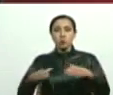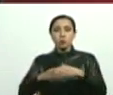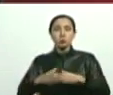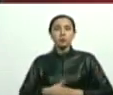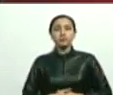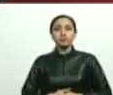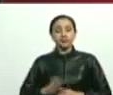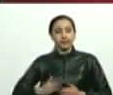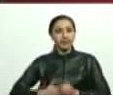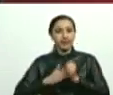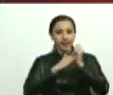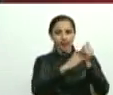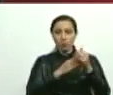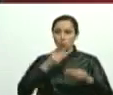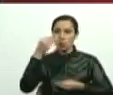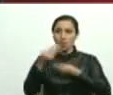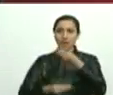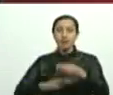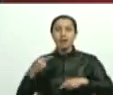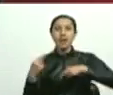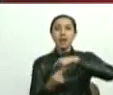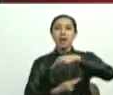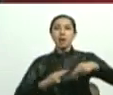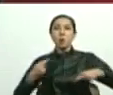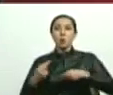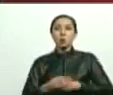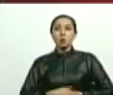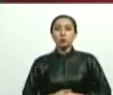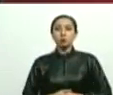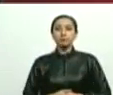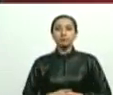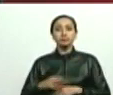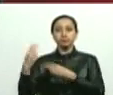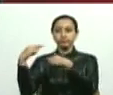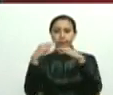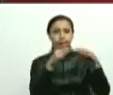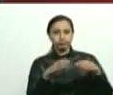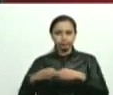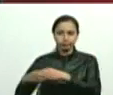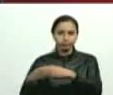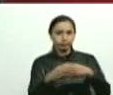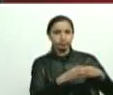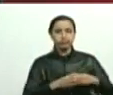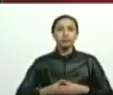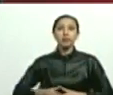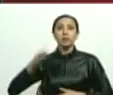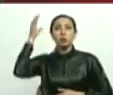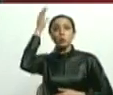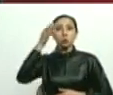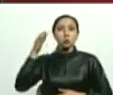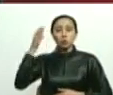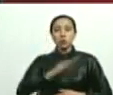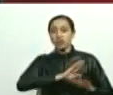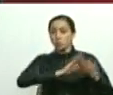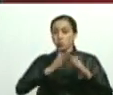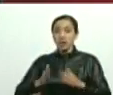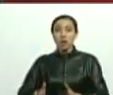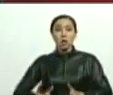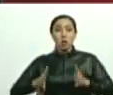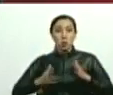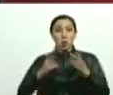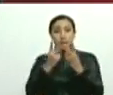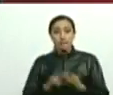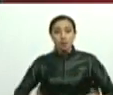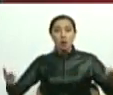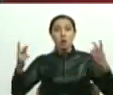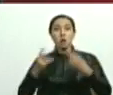del liderazgo ejercido en la revolución a todos los niveles. Es la conciencia colectiva que se logra por los valores, por